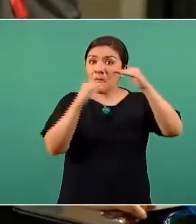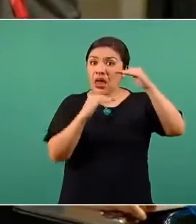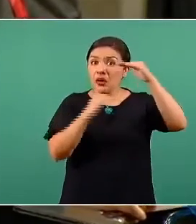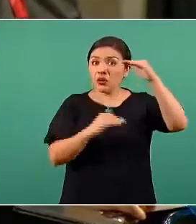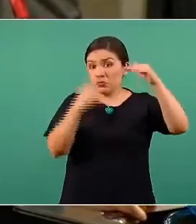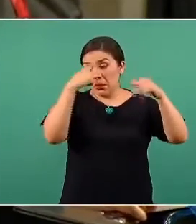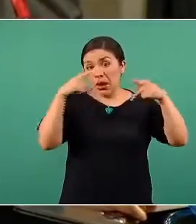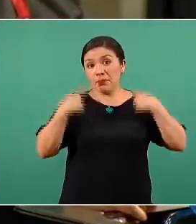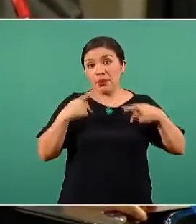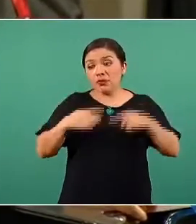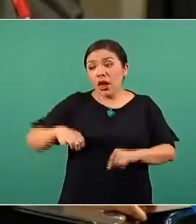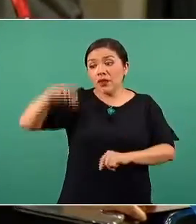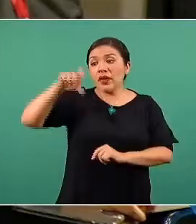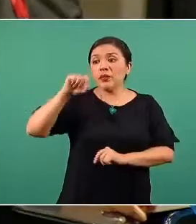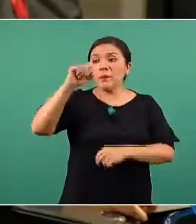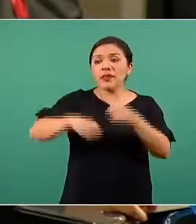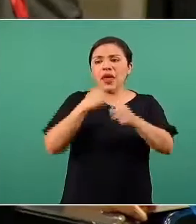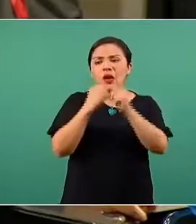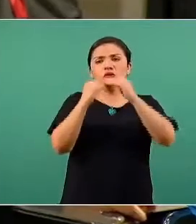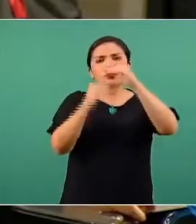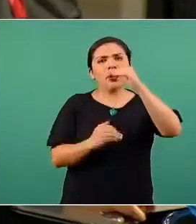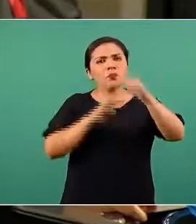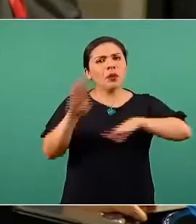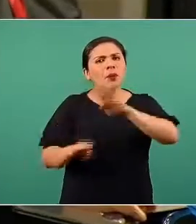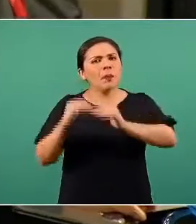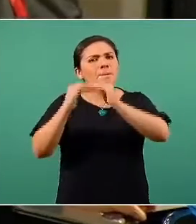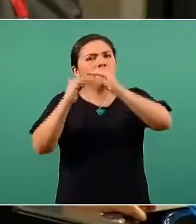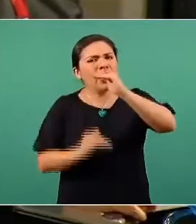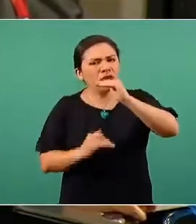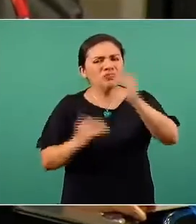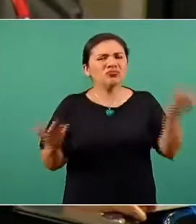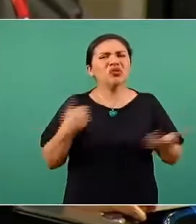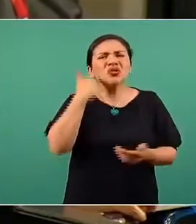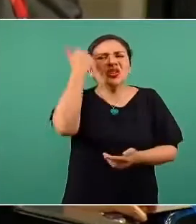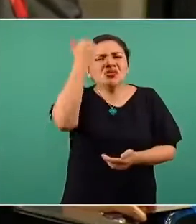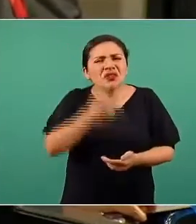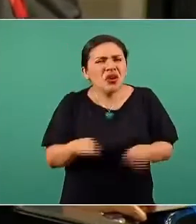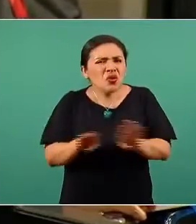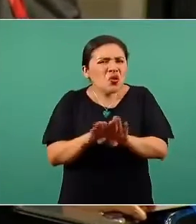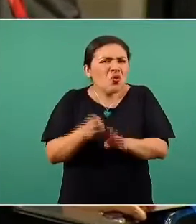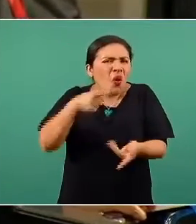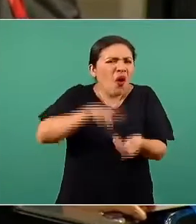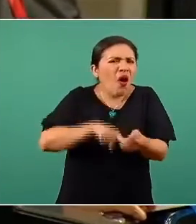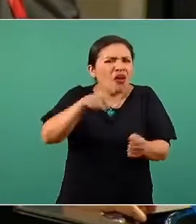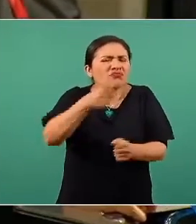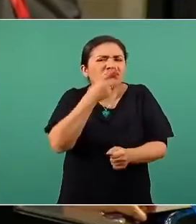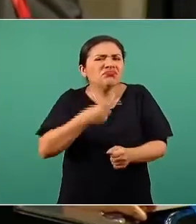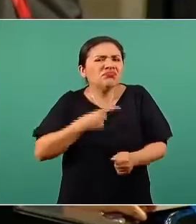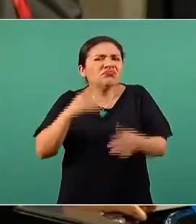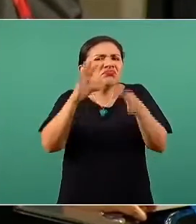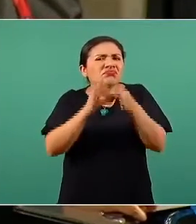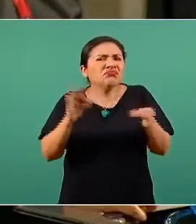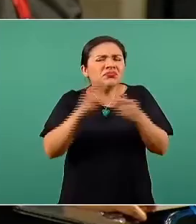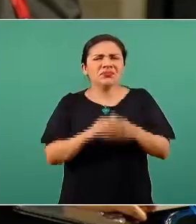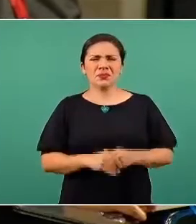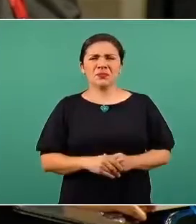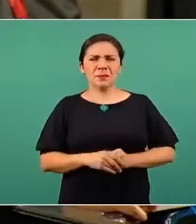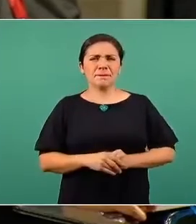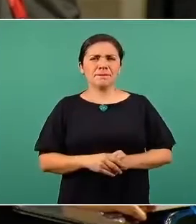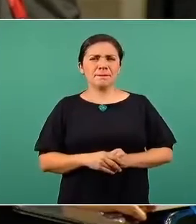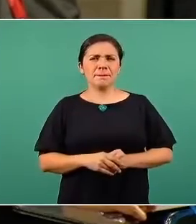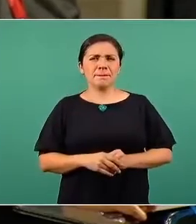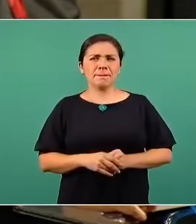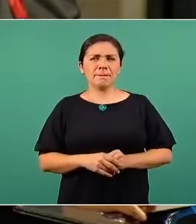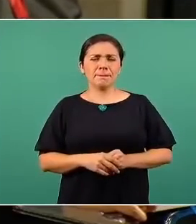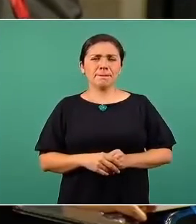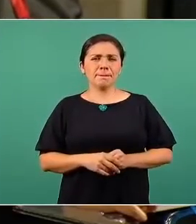en personas menores de 20 años. Entonces quería saber si hay alguna explicación. ¿Una tendencia a la baja qué? Es que no la ¿De menores de 20